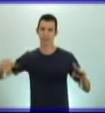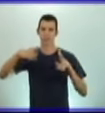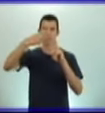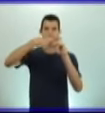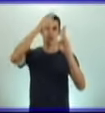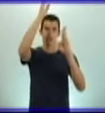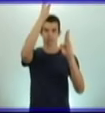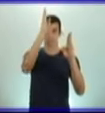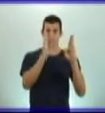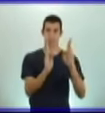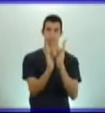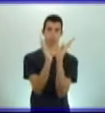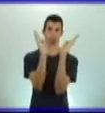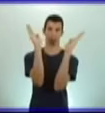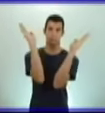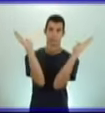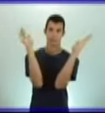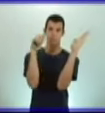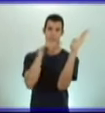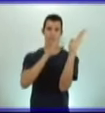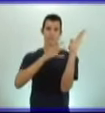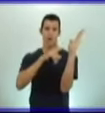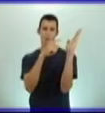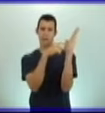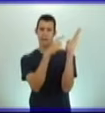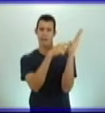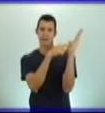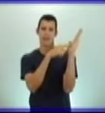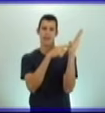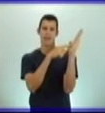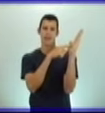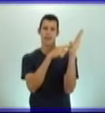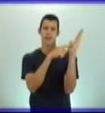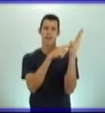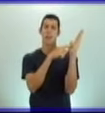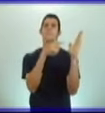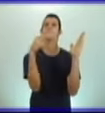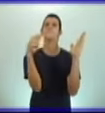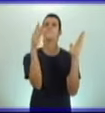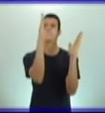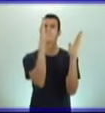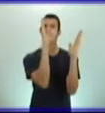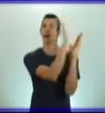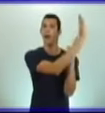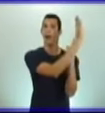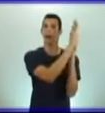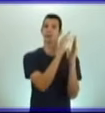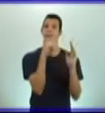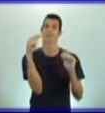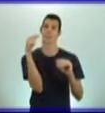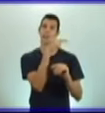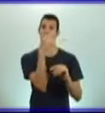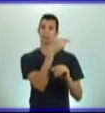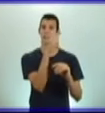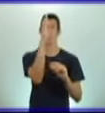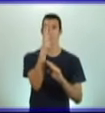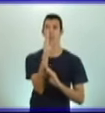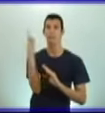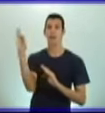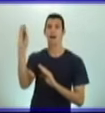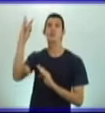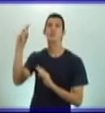semirrecta está en la parte negativa de la función, como pueden ver. ¿Qué nos quiere decir esto? Estas